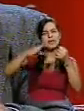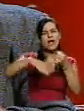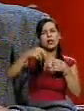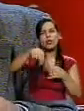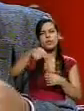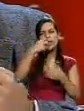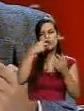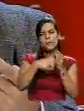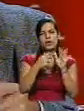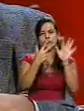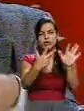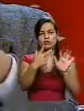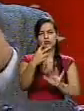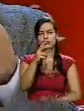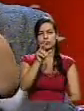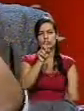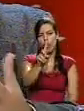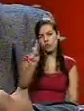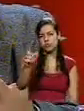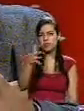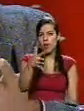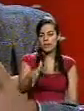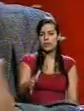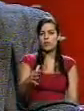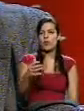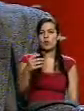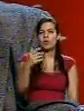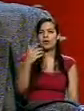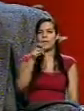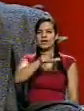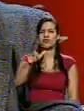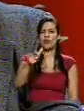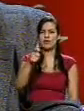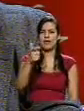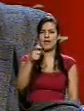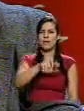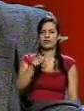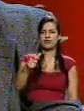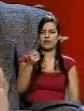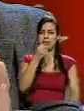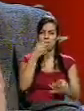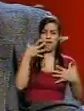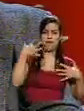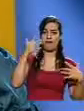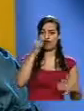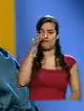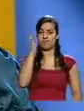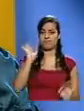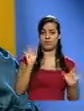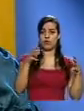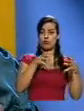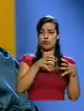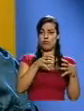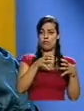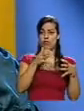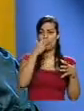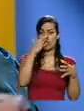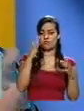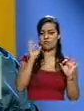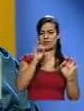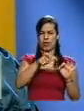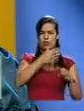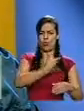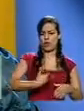1808, una cantidad de los más encopetados mantuanos la aristocracia criolla,